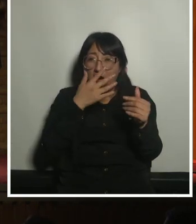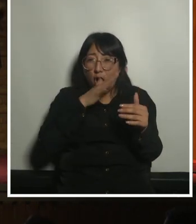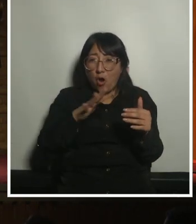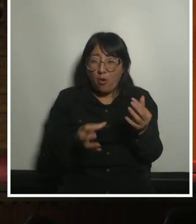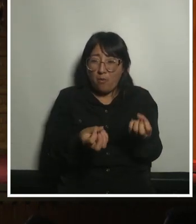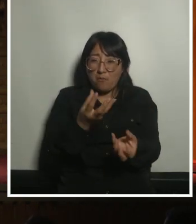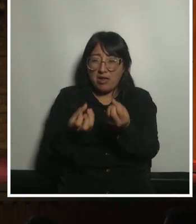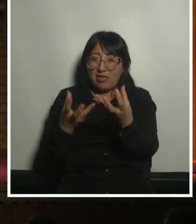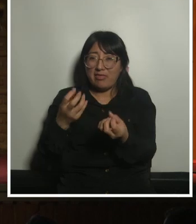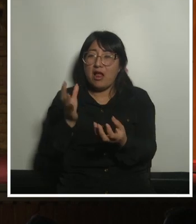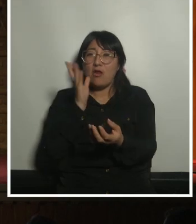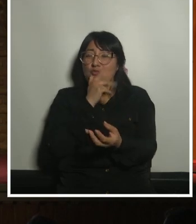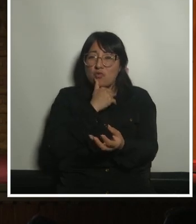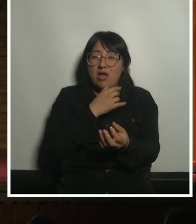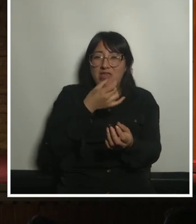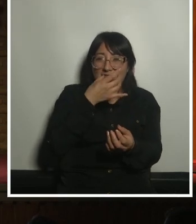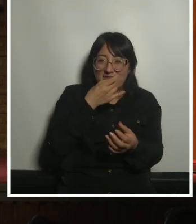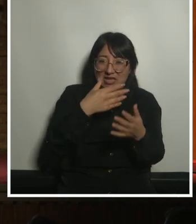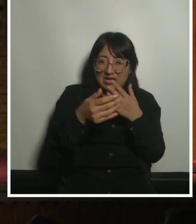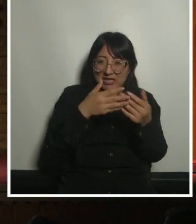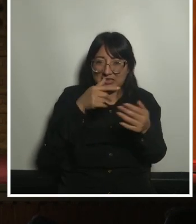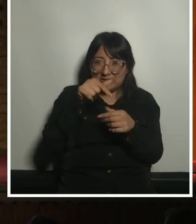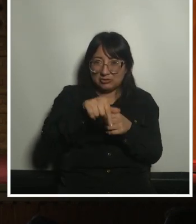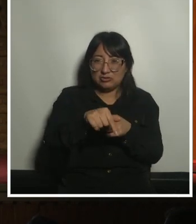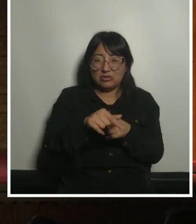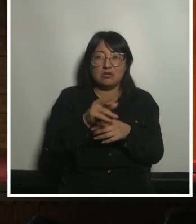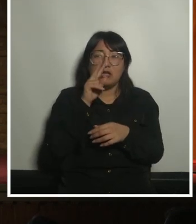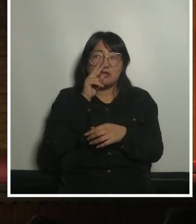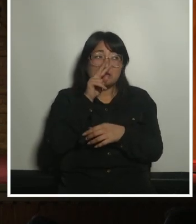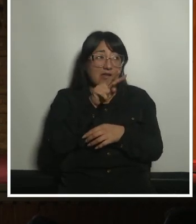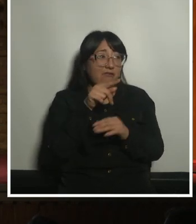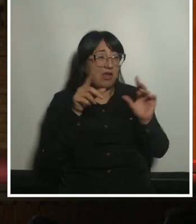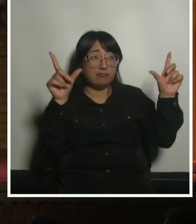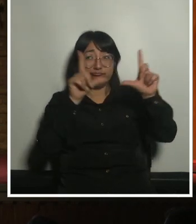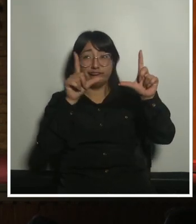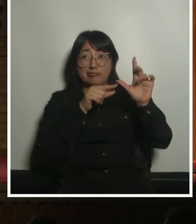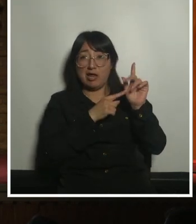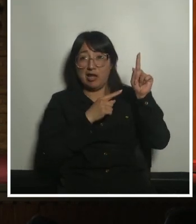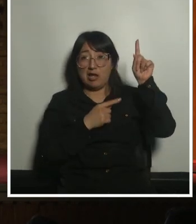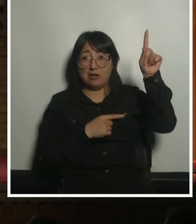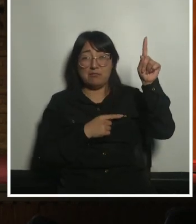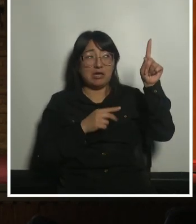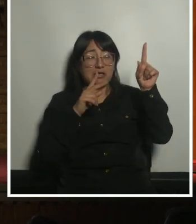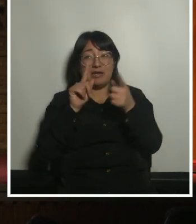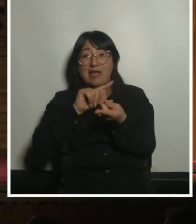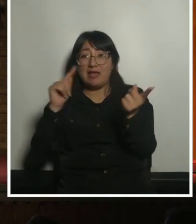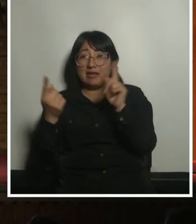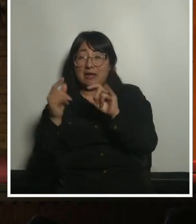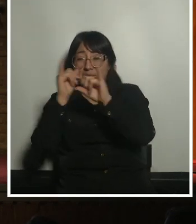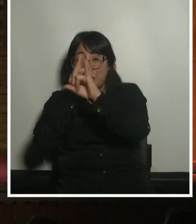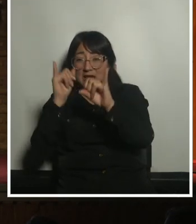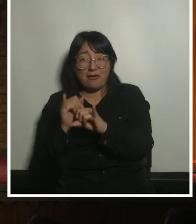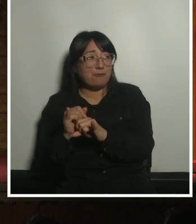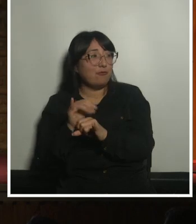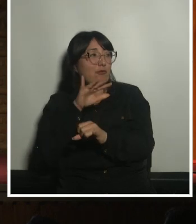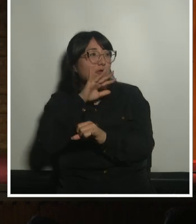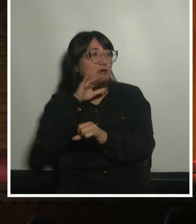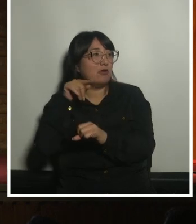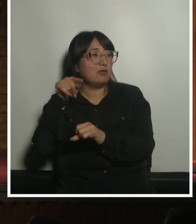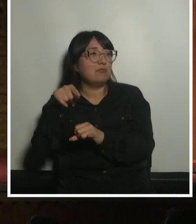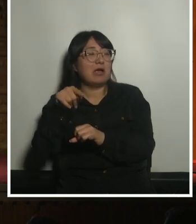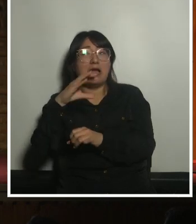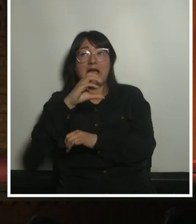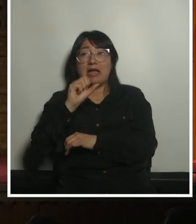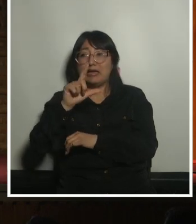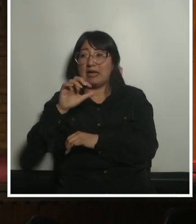saca la vegetación, ¿cierto?, de base, se pueden ver los alvéolos ahí, se modifica también las formas de ocupación, esa caleta Blasquenche fue